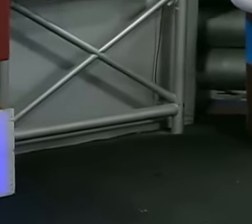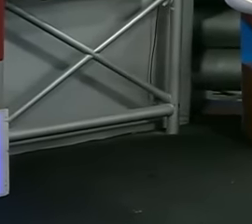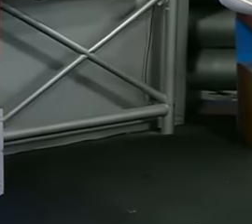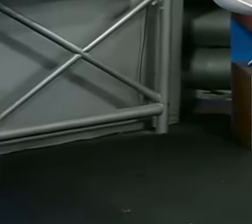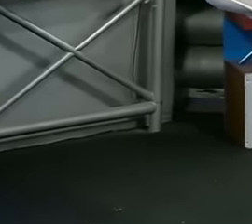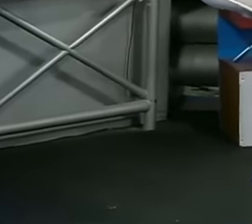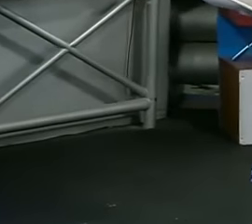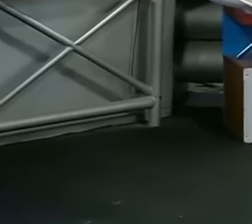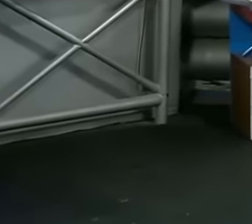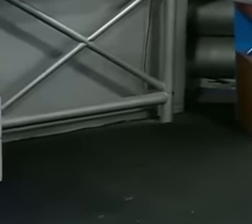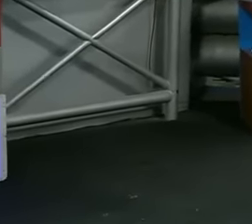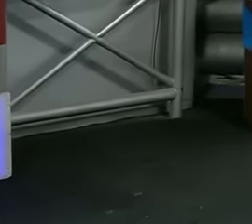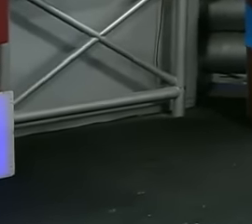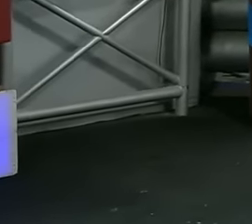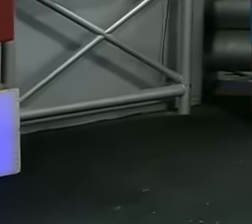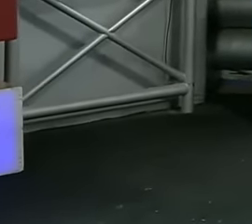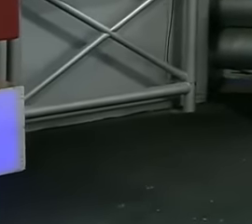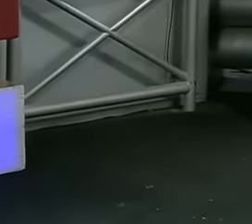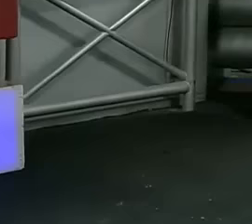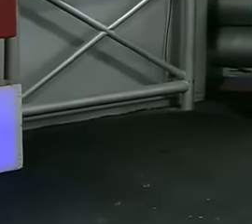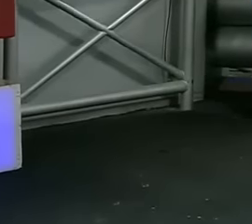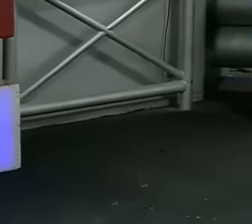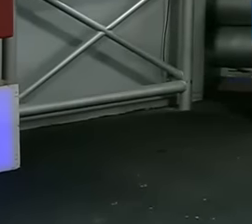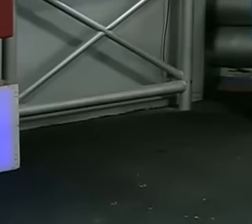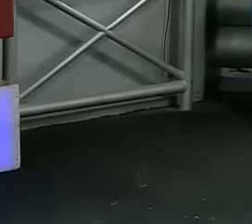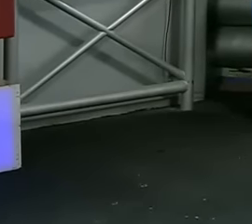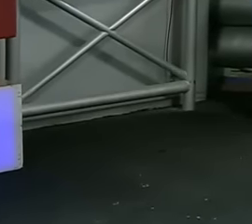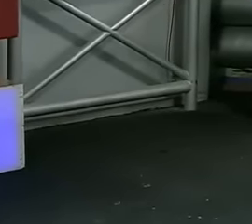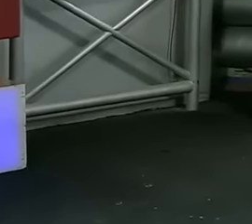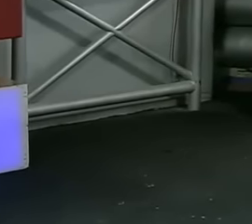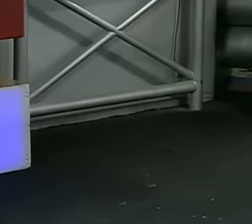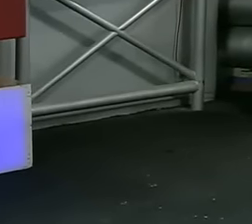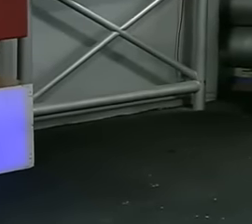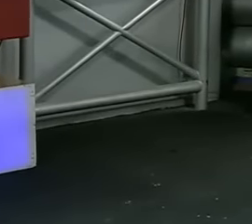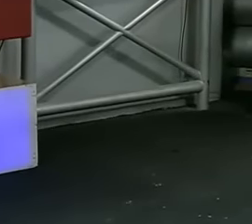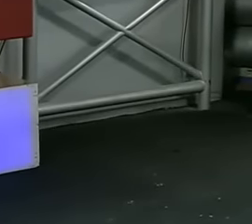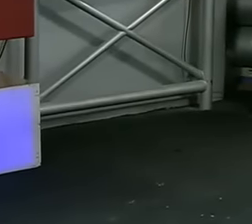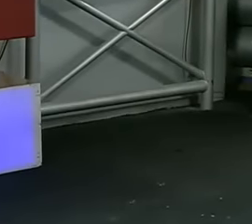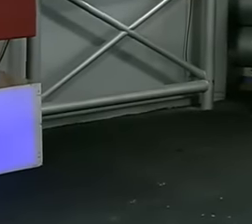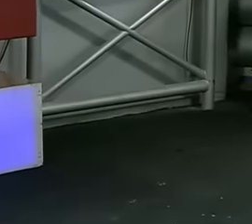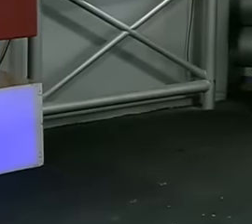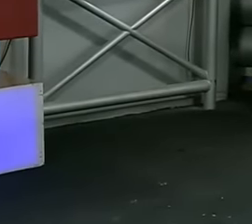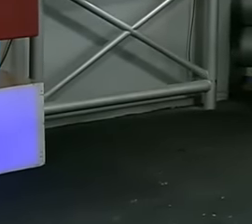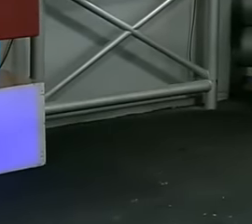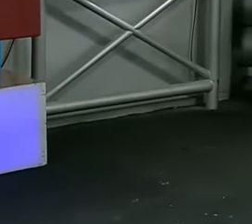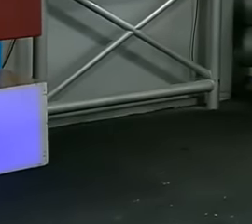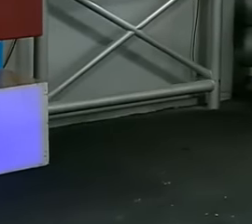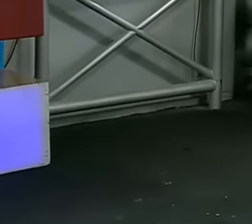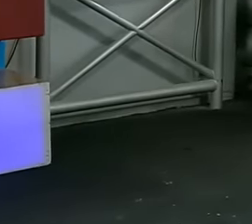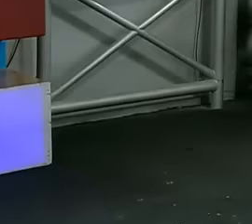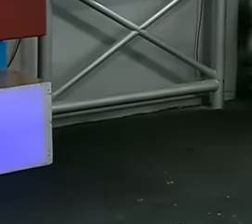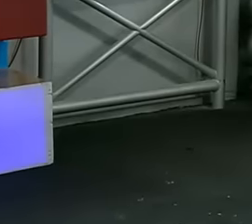www.rts.com.es o llámenos por favor al número telefónico 3731-240. Estamos dispuestos a atender sus